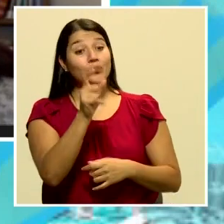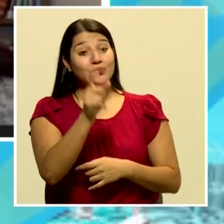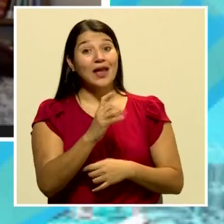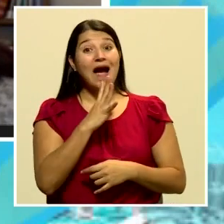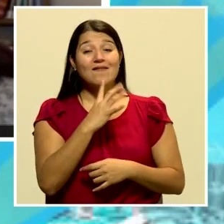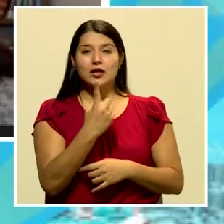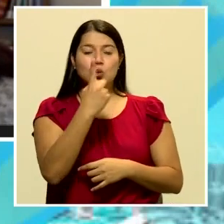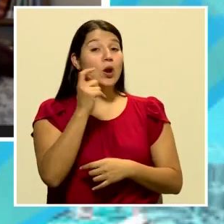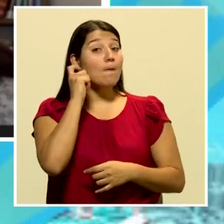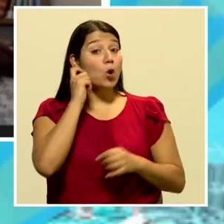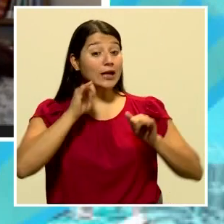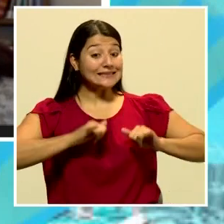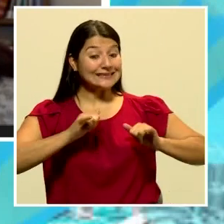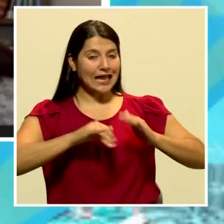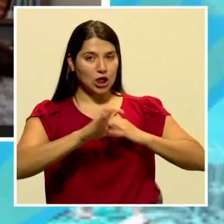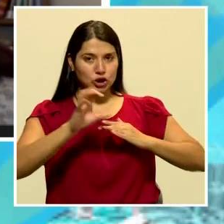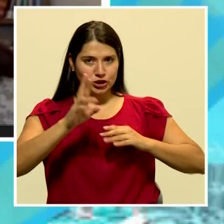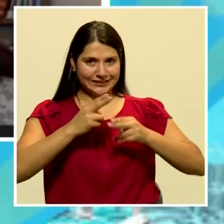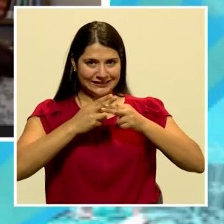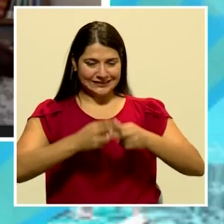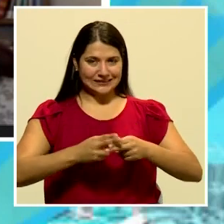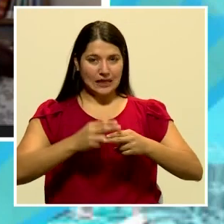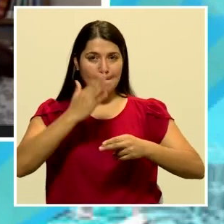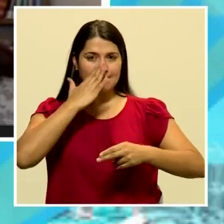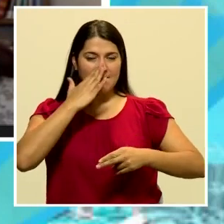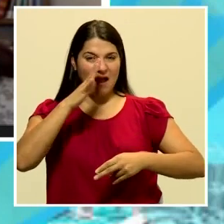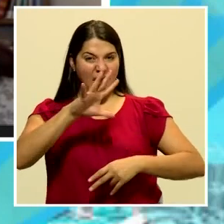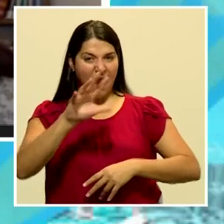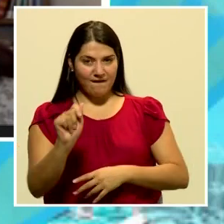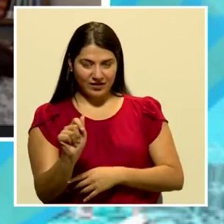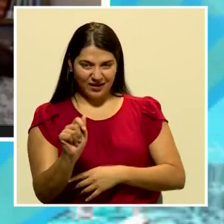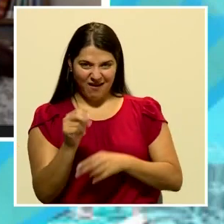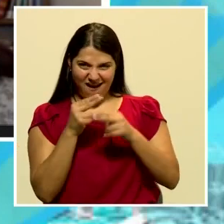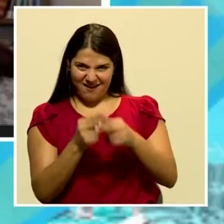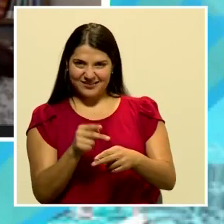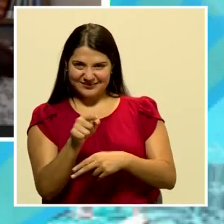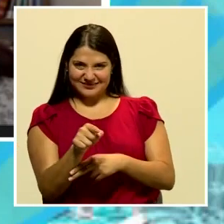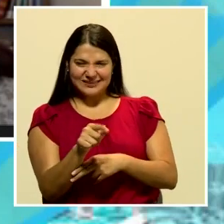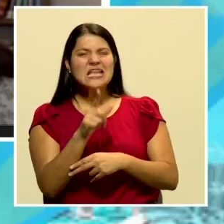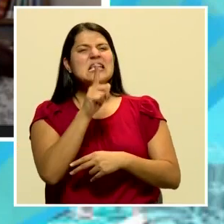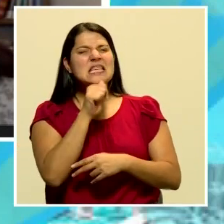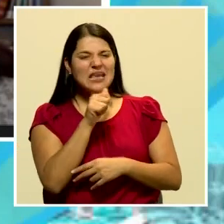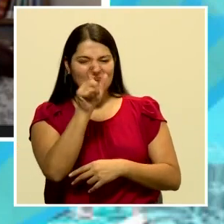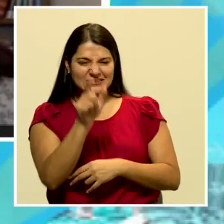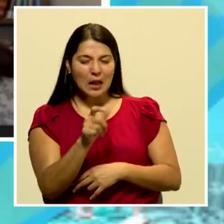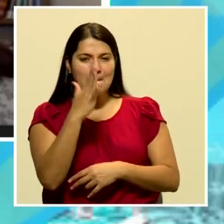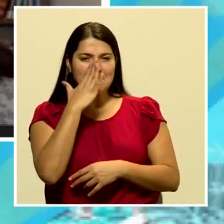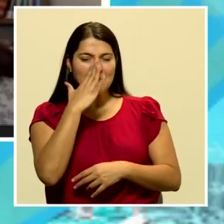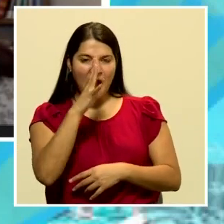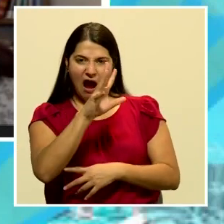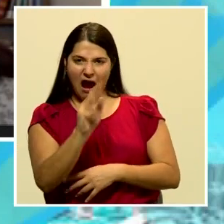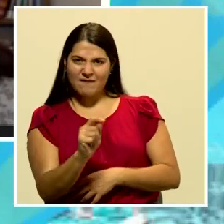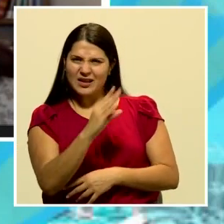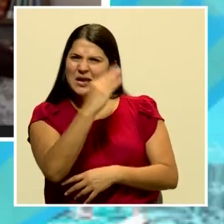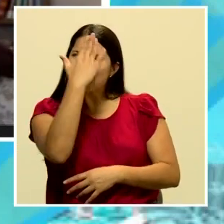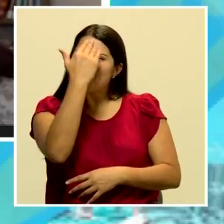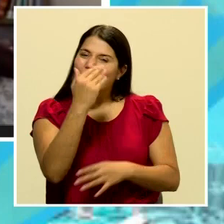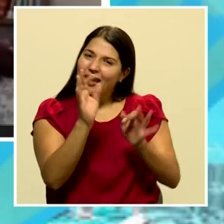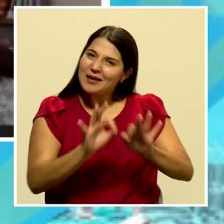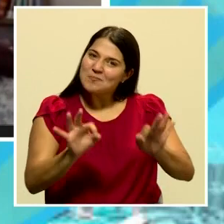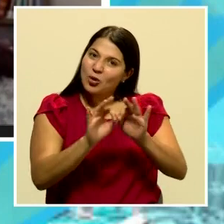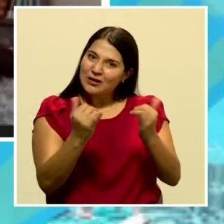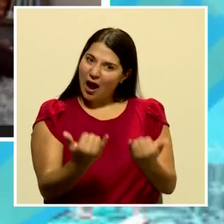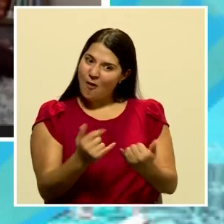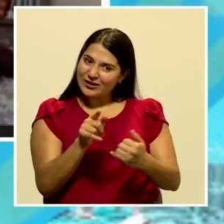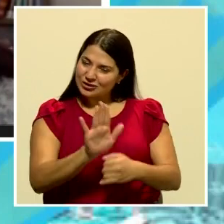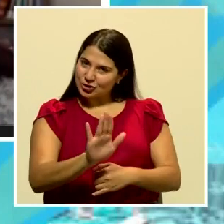en Costa Rica. Le dicen Mamá África. ¿Quién es Mamá África y por qué es tan importante en esta